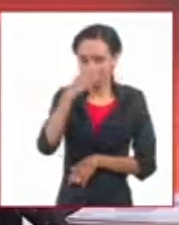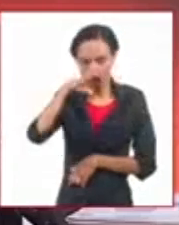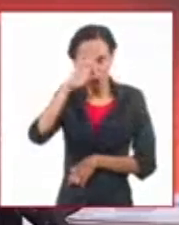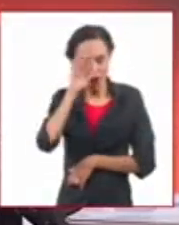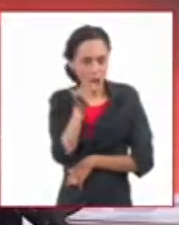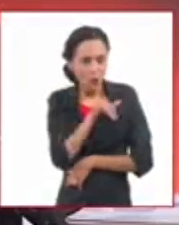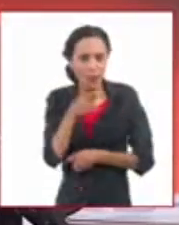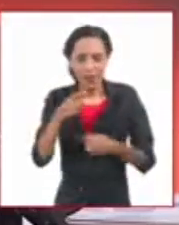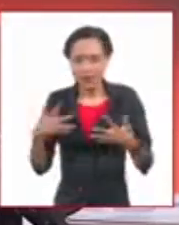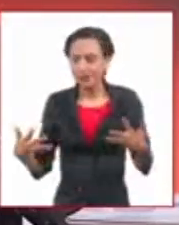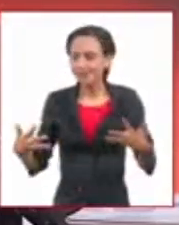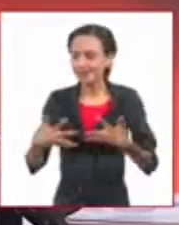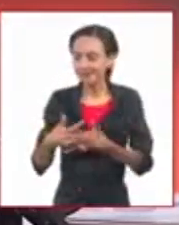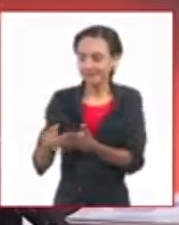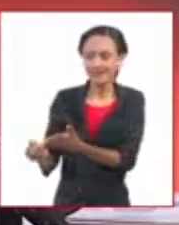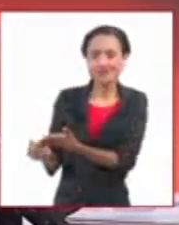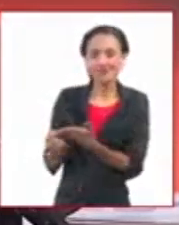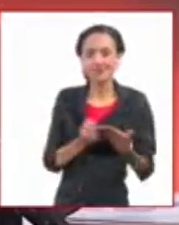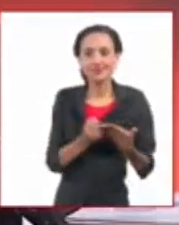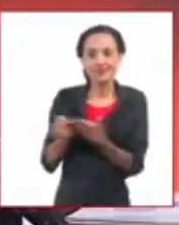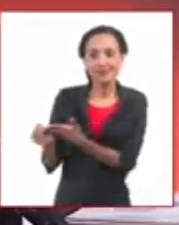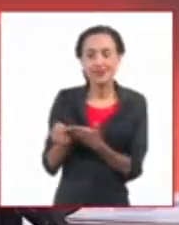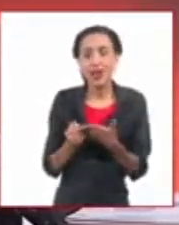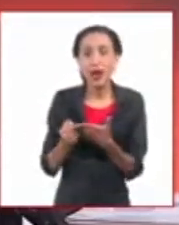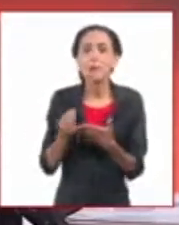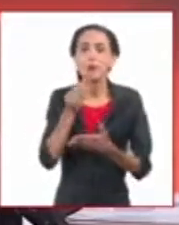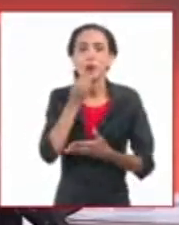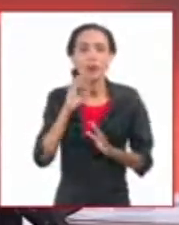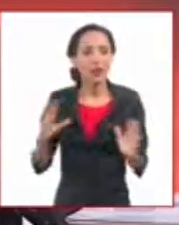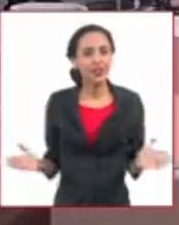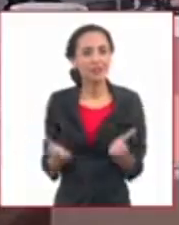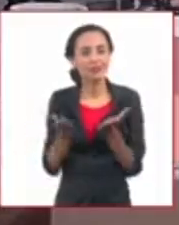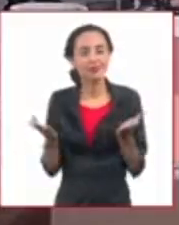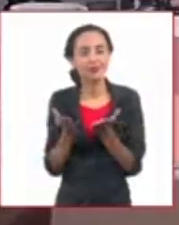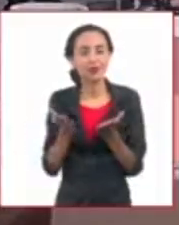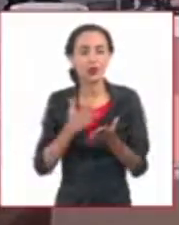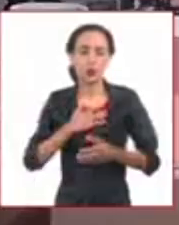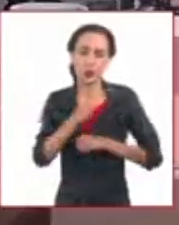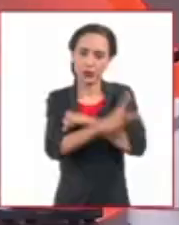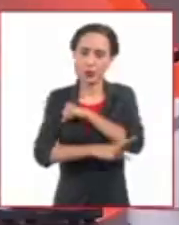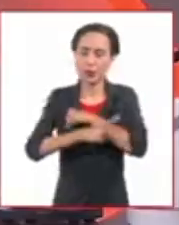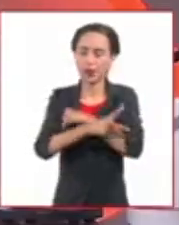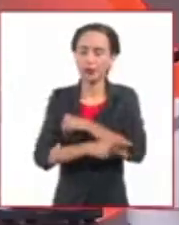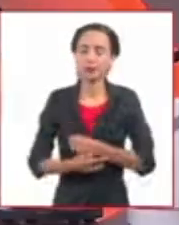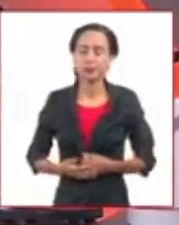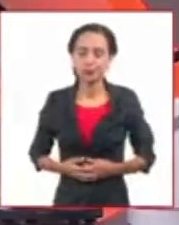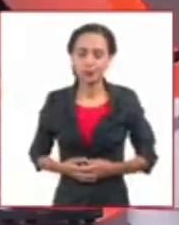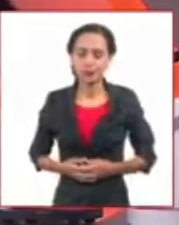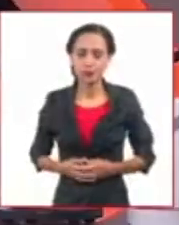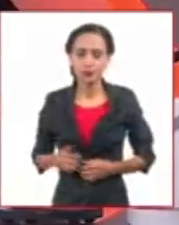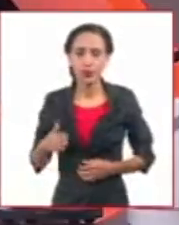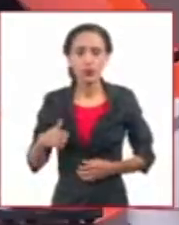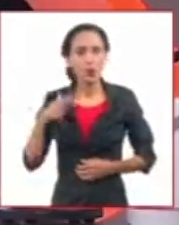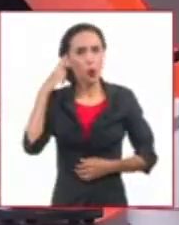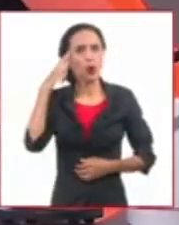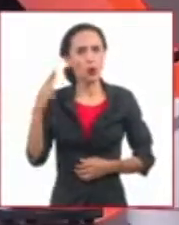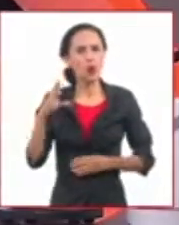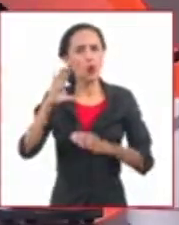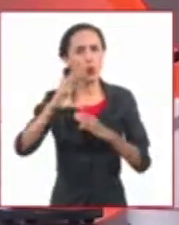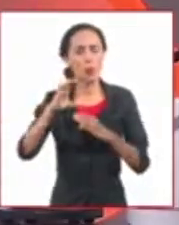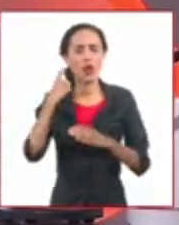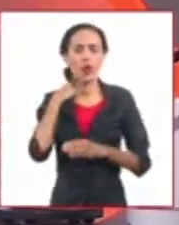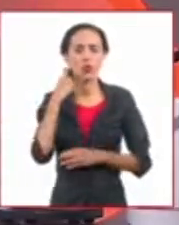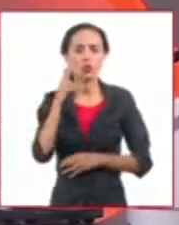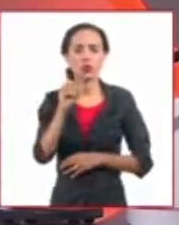propósitos propósitos loables para nuestros pueblos es parte de ese será el recuerdo es esa cumbre del 2009 el discurso de